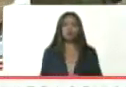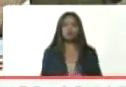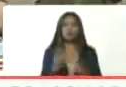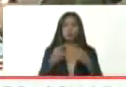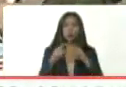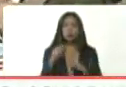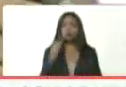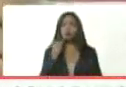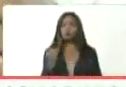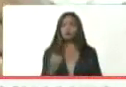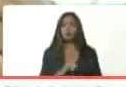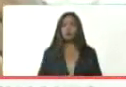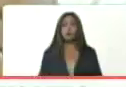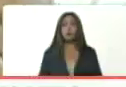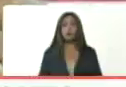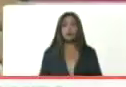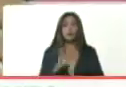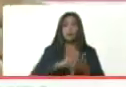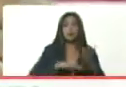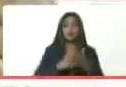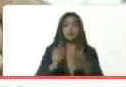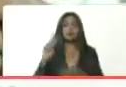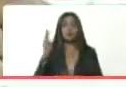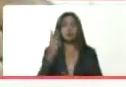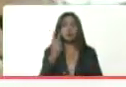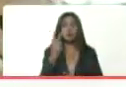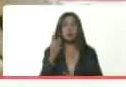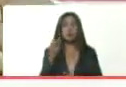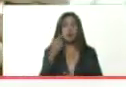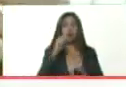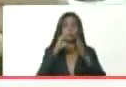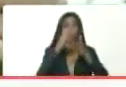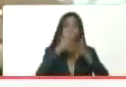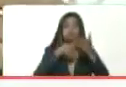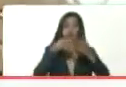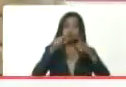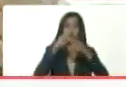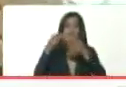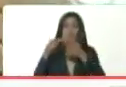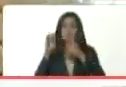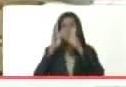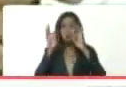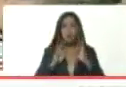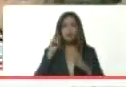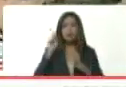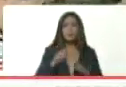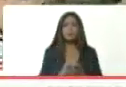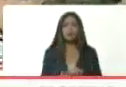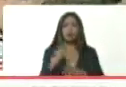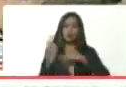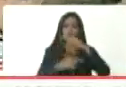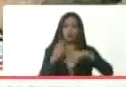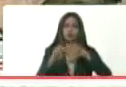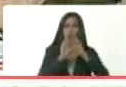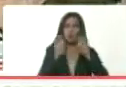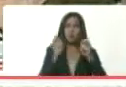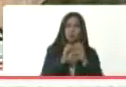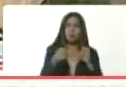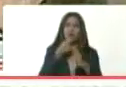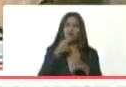aquí está matemática de segundo grado triángulos rectángulos y a lo más la revolución educativa